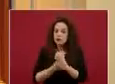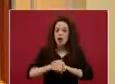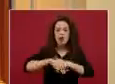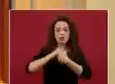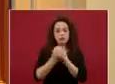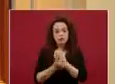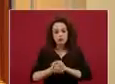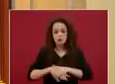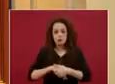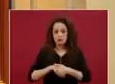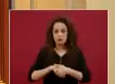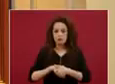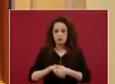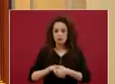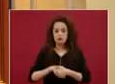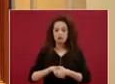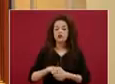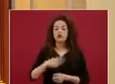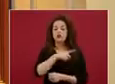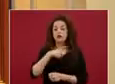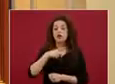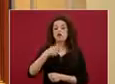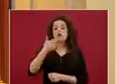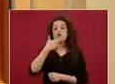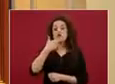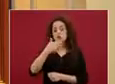para aplicar la etiqueta respiratoria,